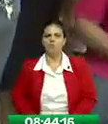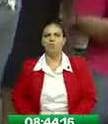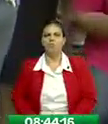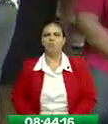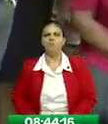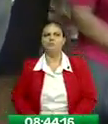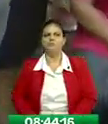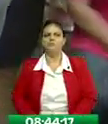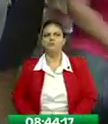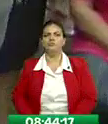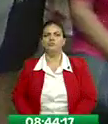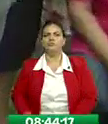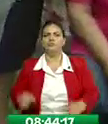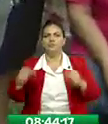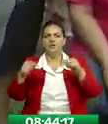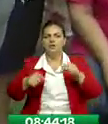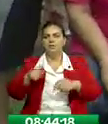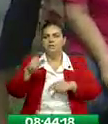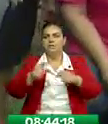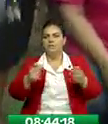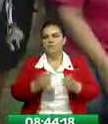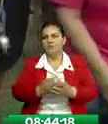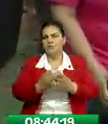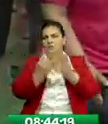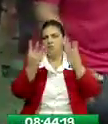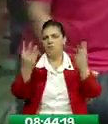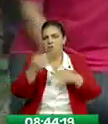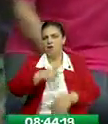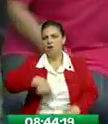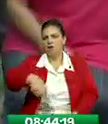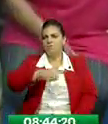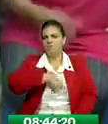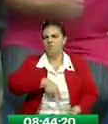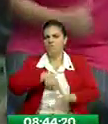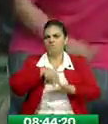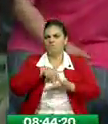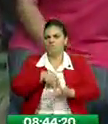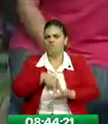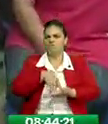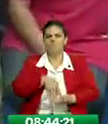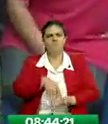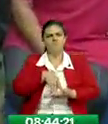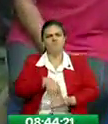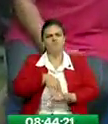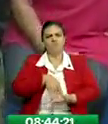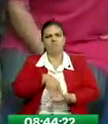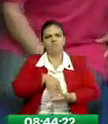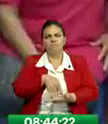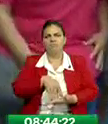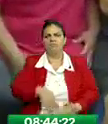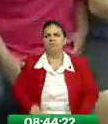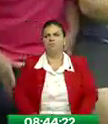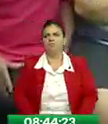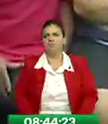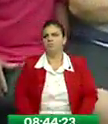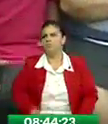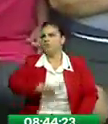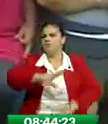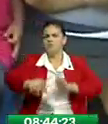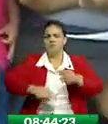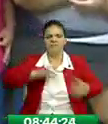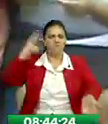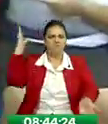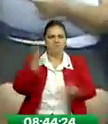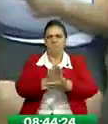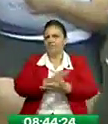Aquí hay gente que está decidida. Aquí están parados para decirle no a la